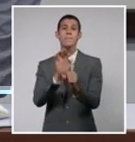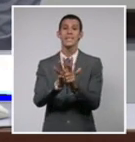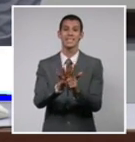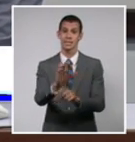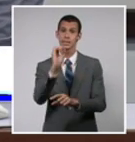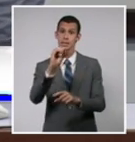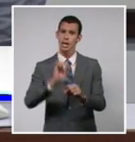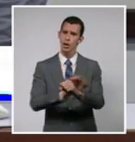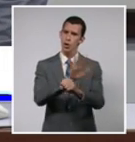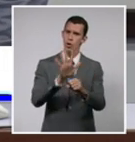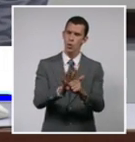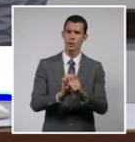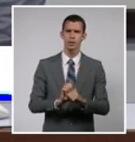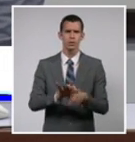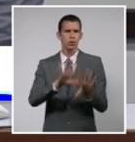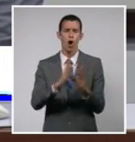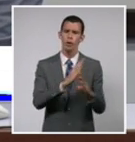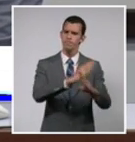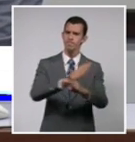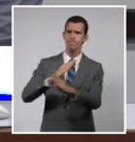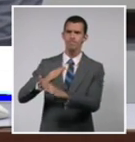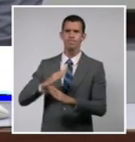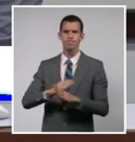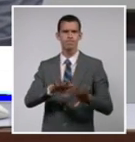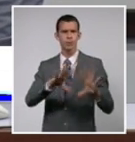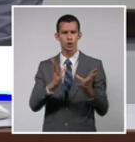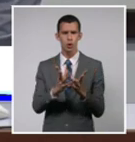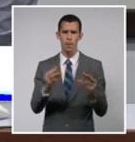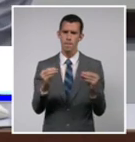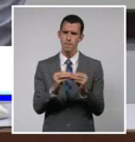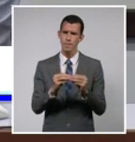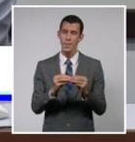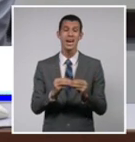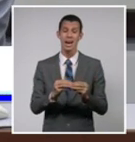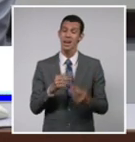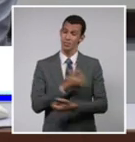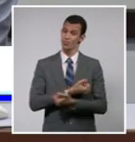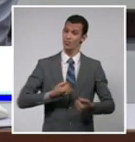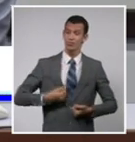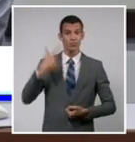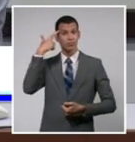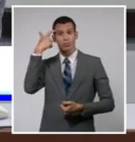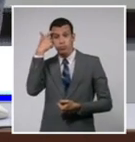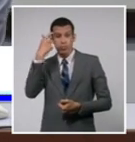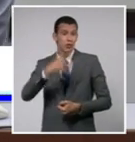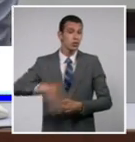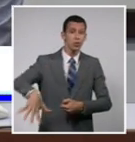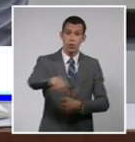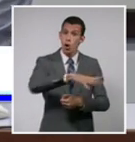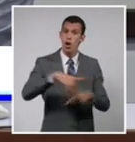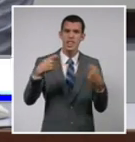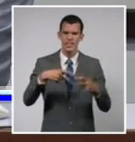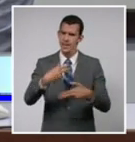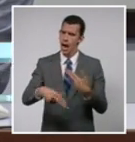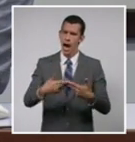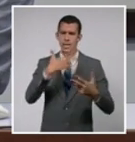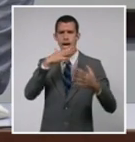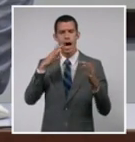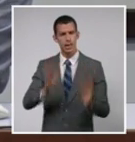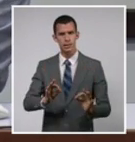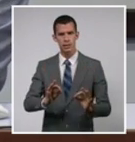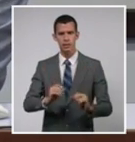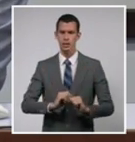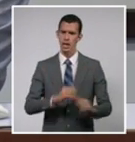lleva esta fase y los sacrificios que implica para todos, para las instituciones, para el